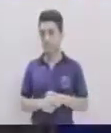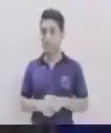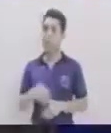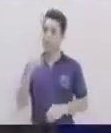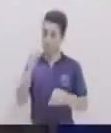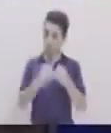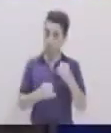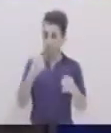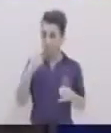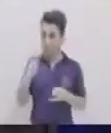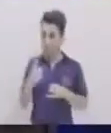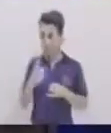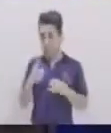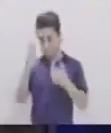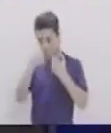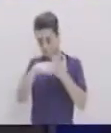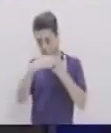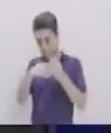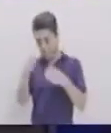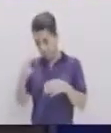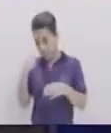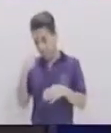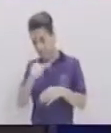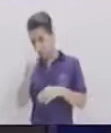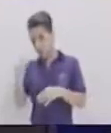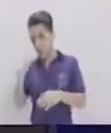Y por último pintaremos nuestra pera.